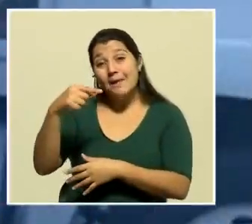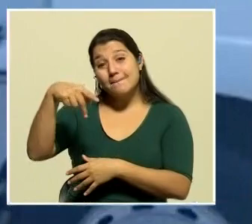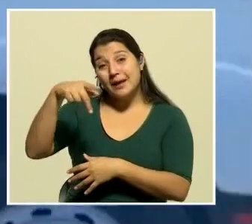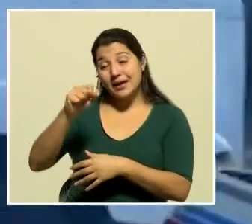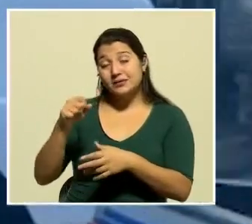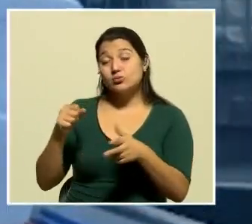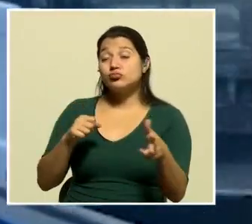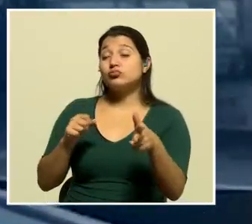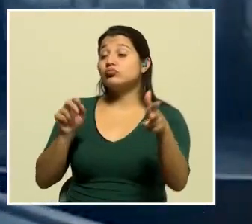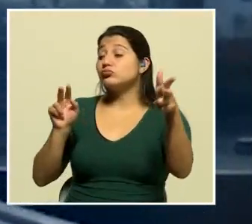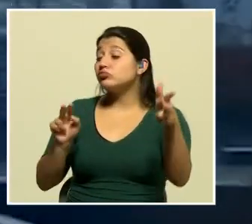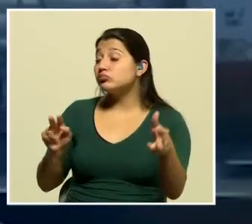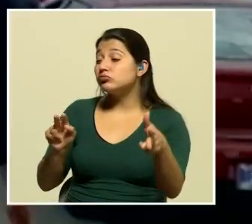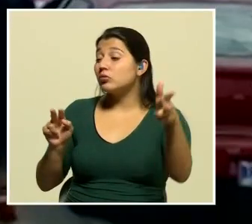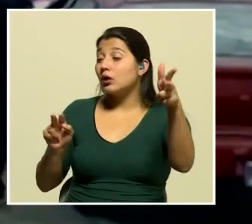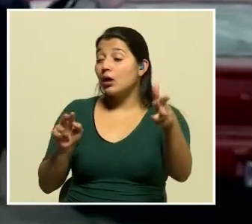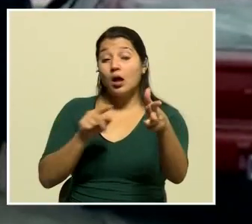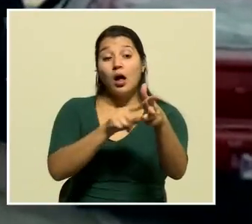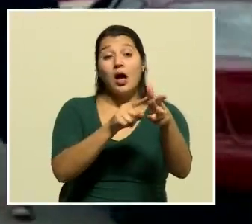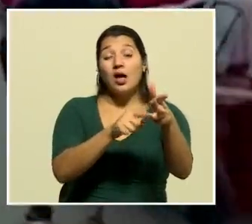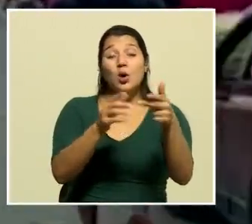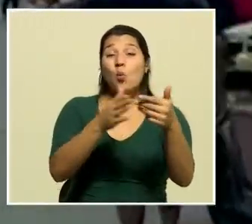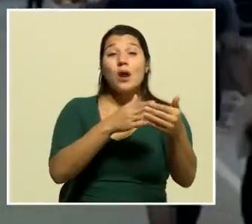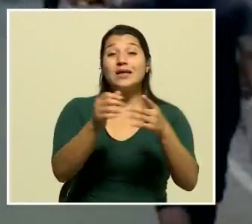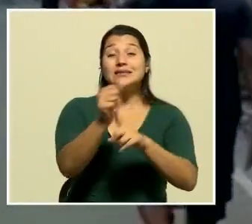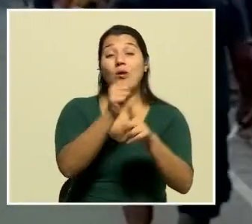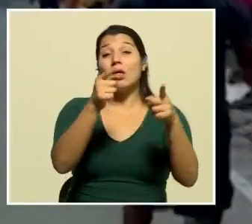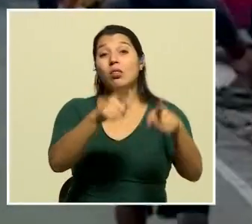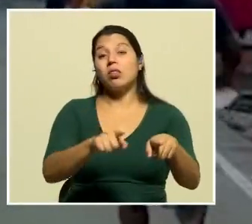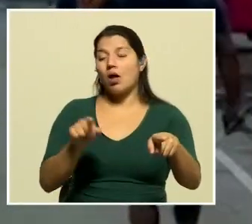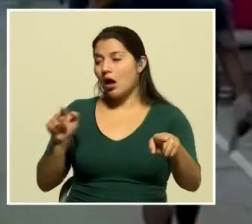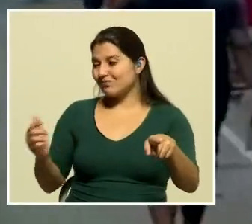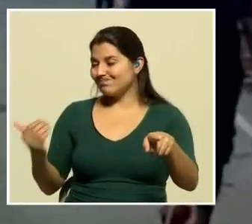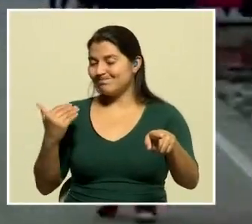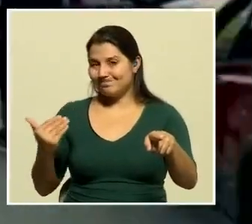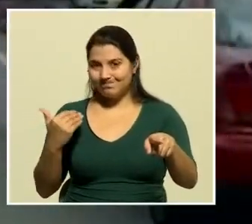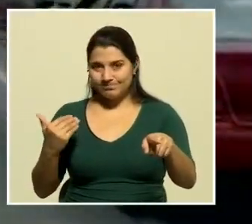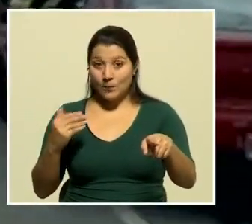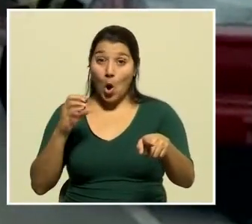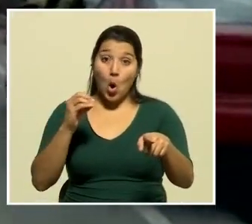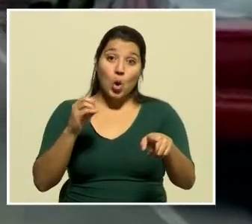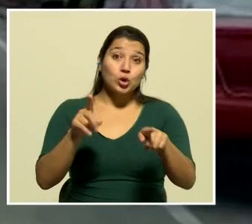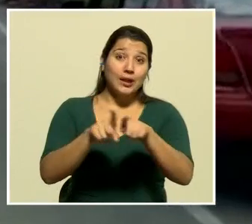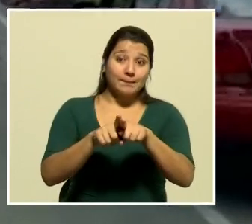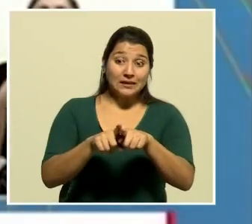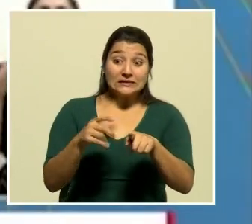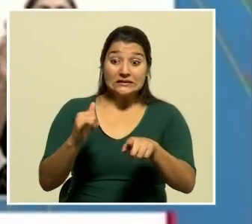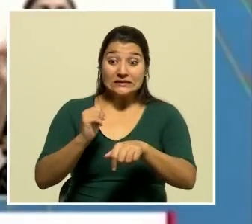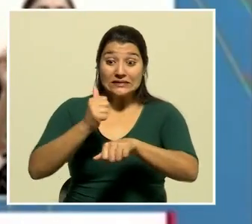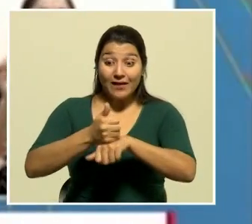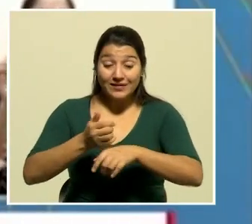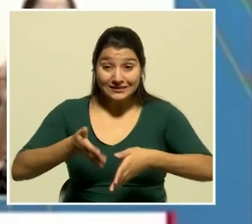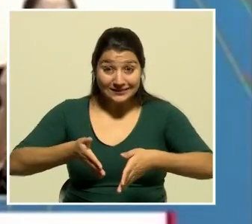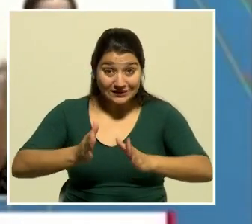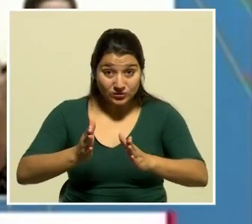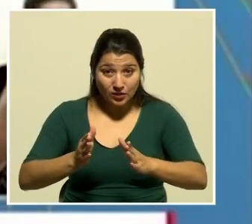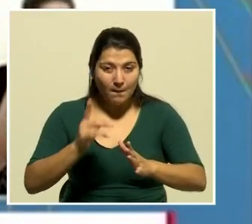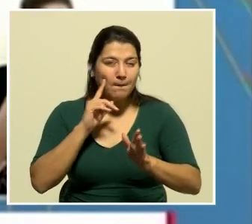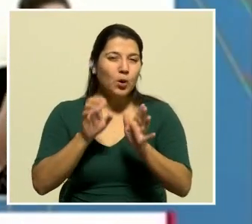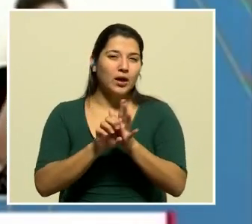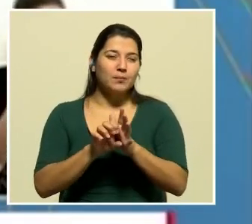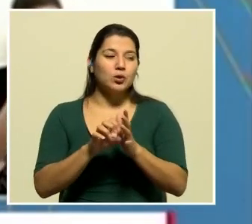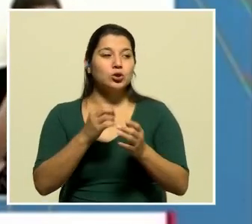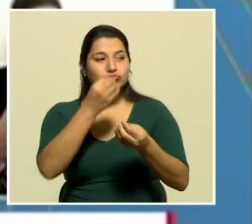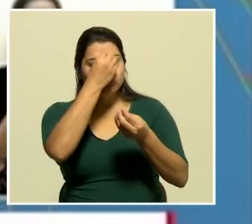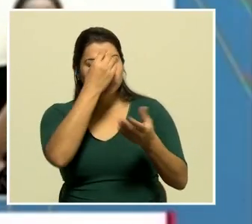así atender cualquier incidente que presente el conductor o incluso que se salgan de la ruta establecida. No se estaría generando